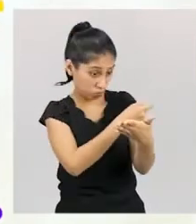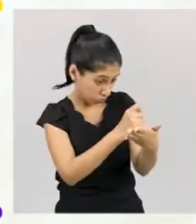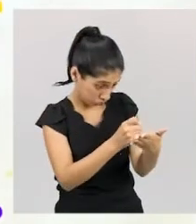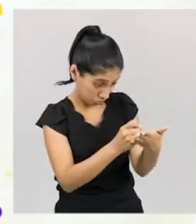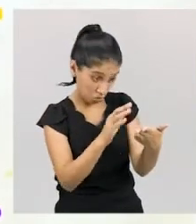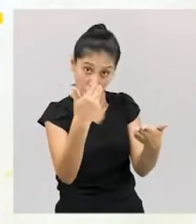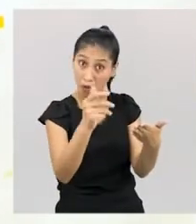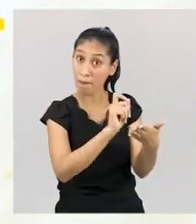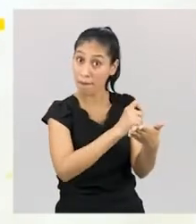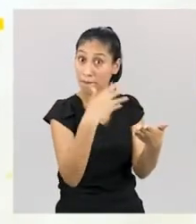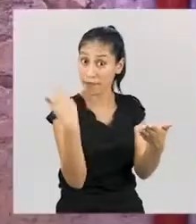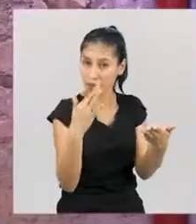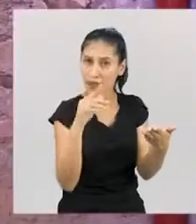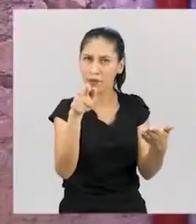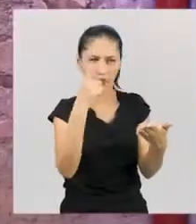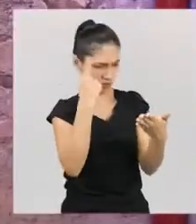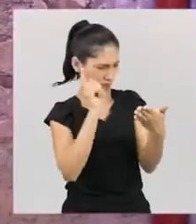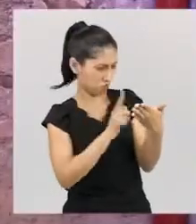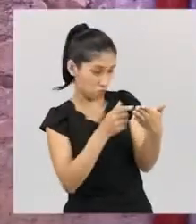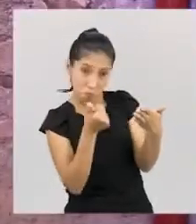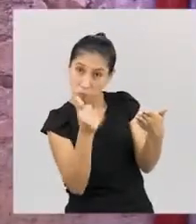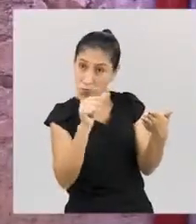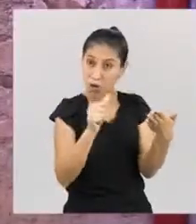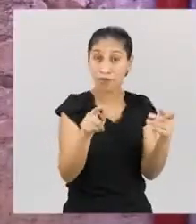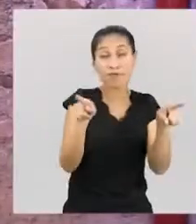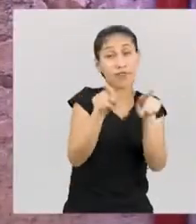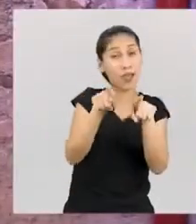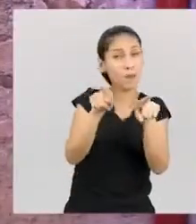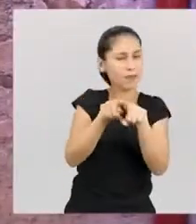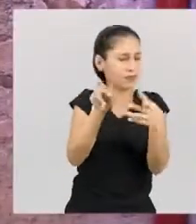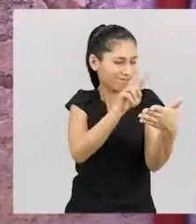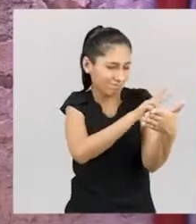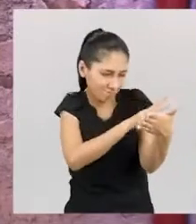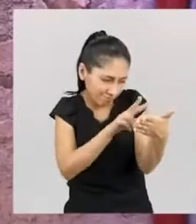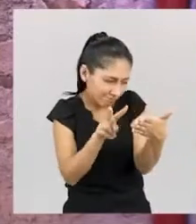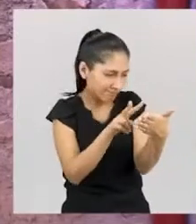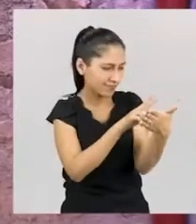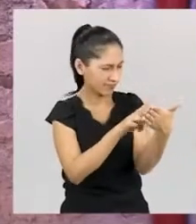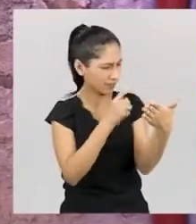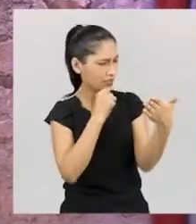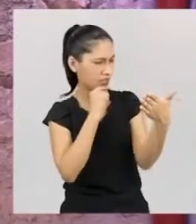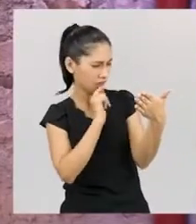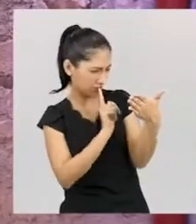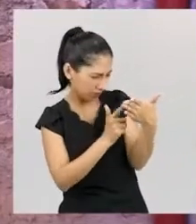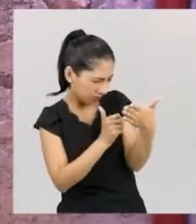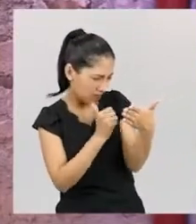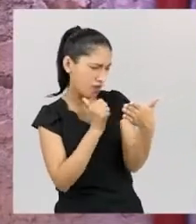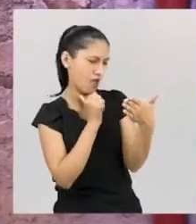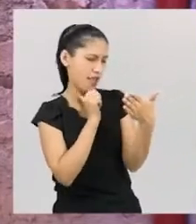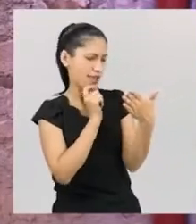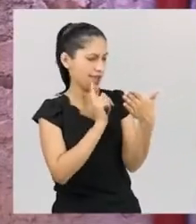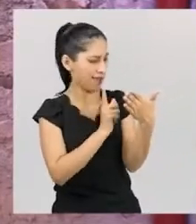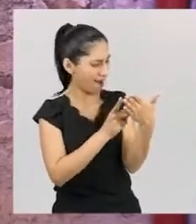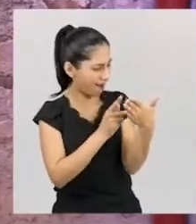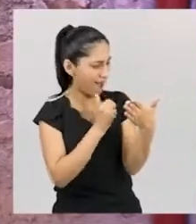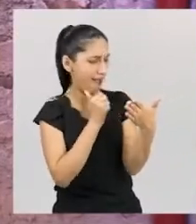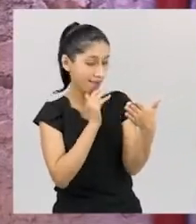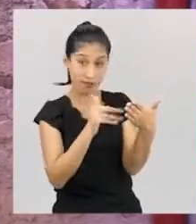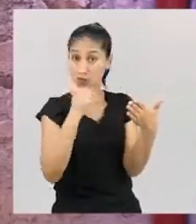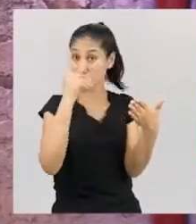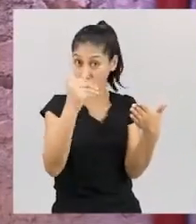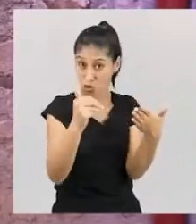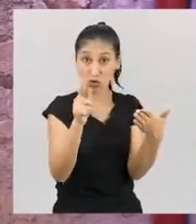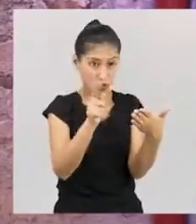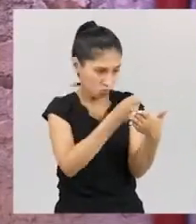saber si es la respuesta correcta. Así como también leer bien el problema para obtener los datos y plantear